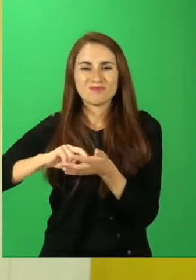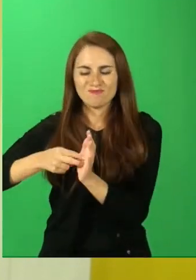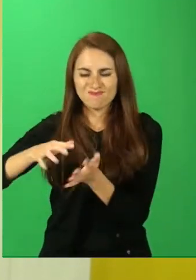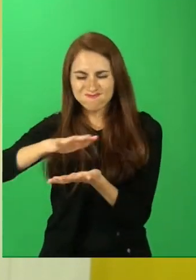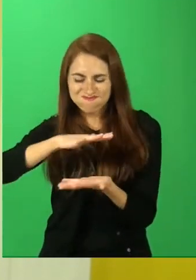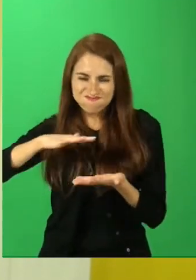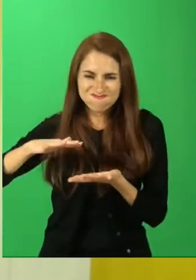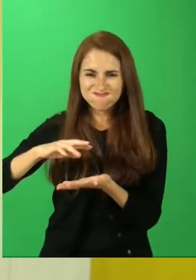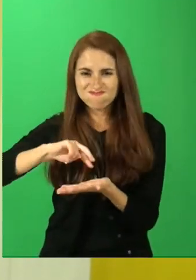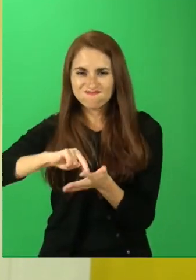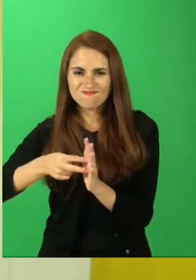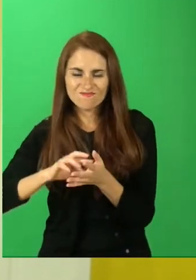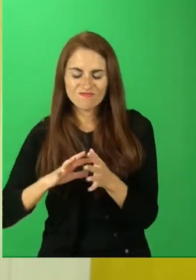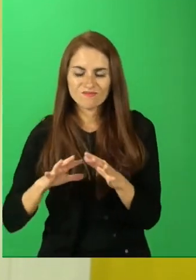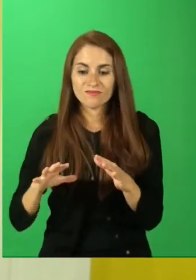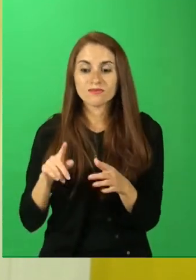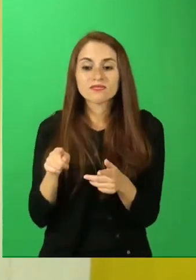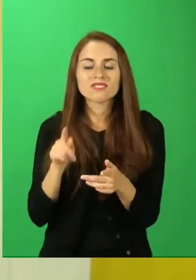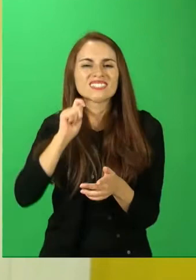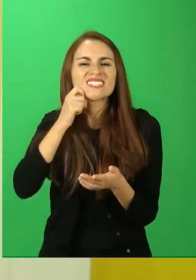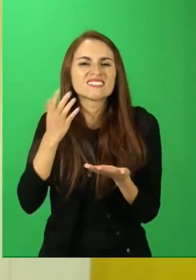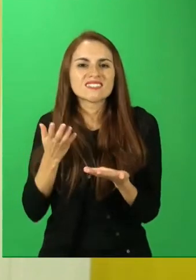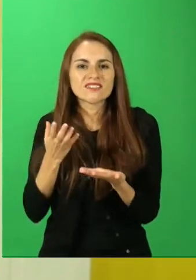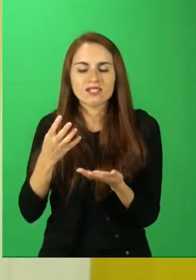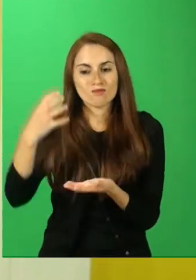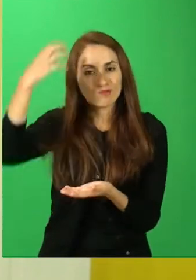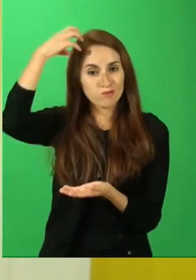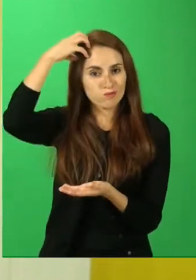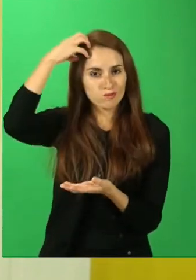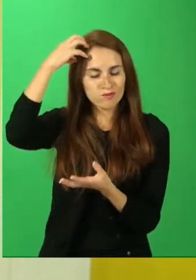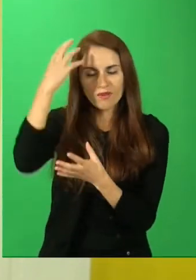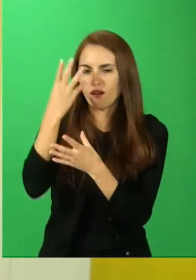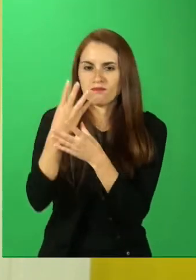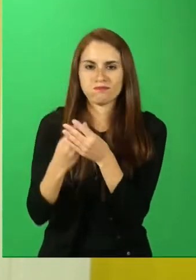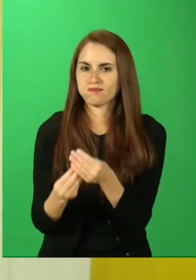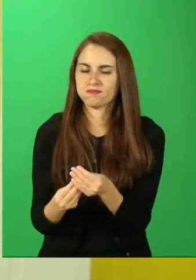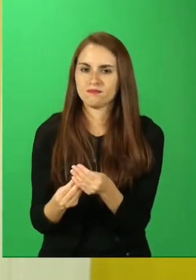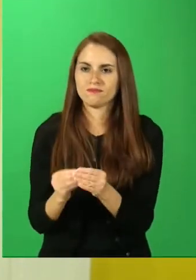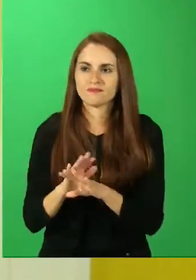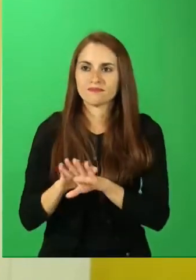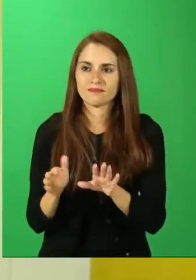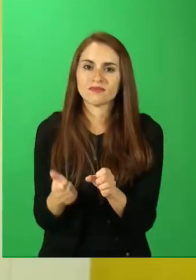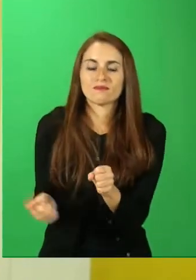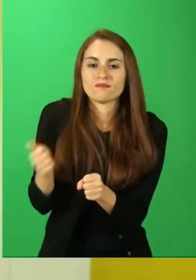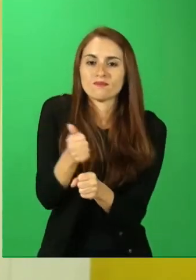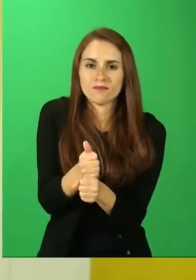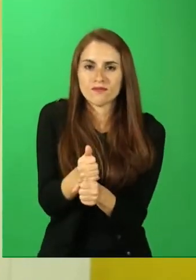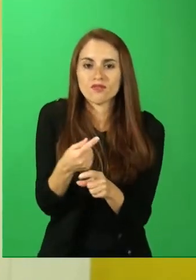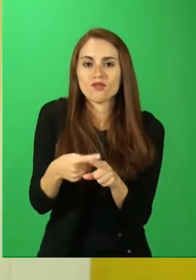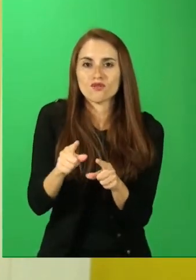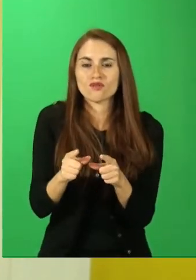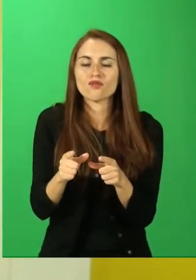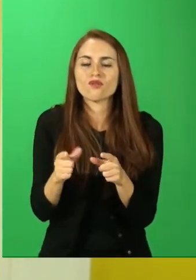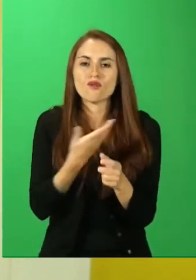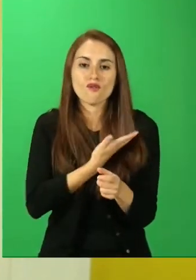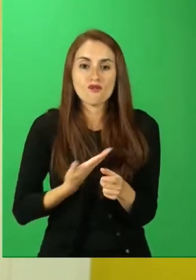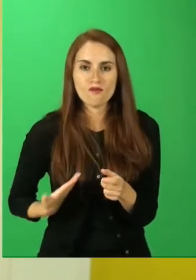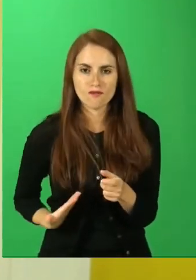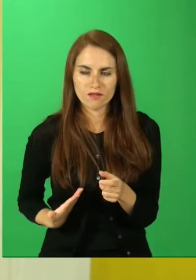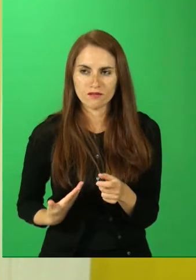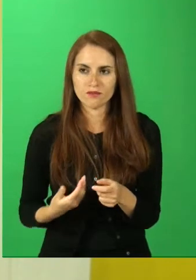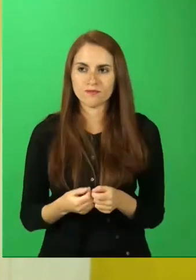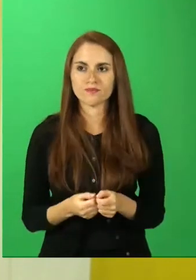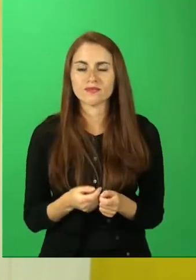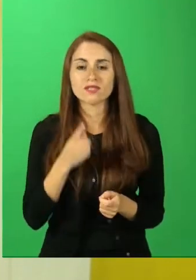que va a significar la caída de la monarquía rusa y la implantación de un nuevo régimen de gobierno.